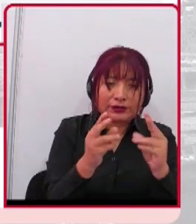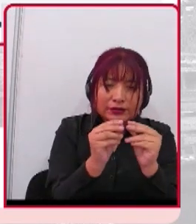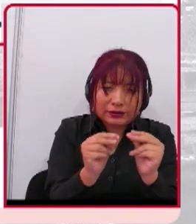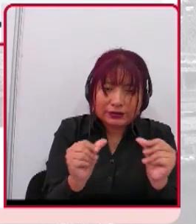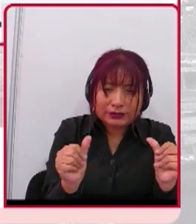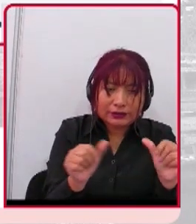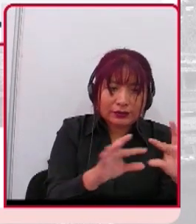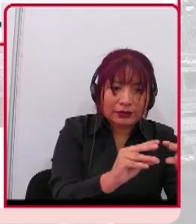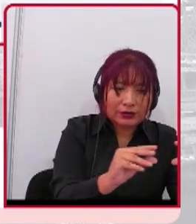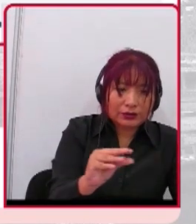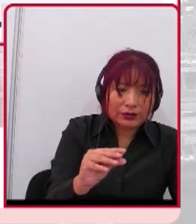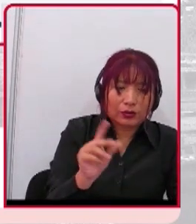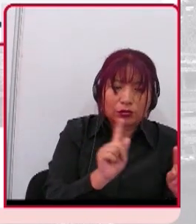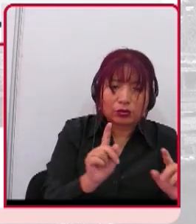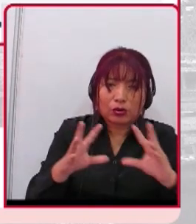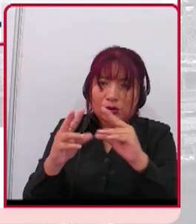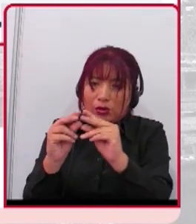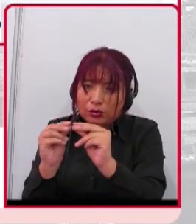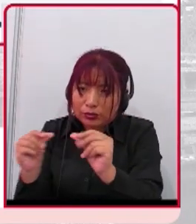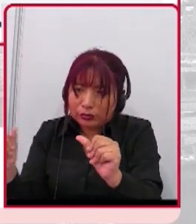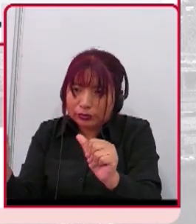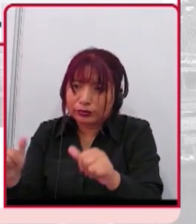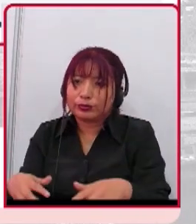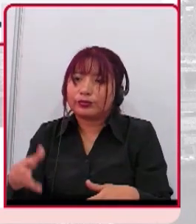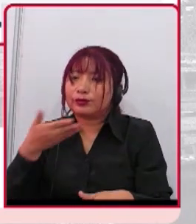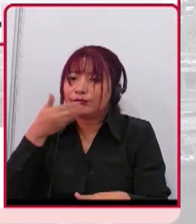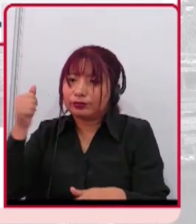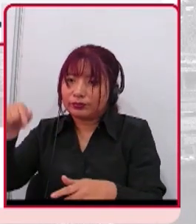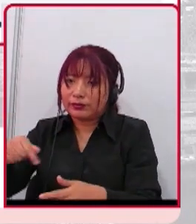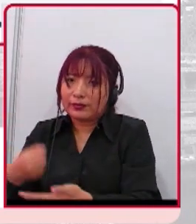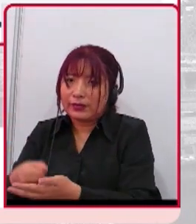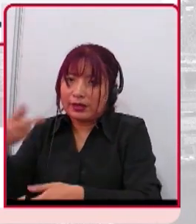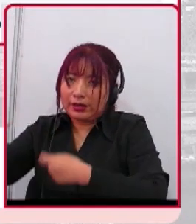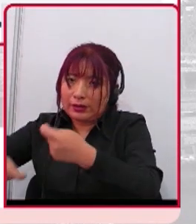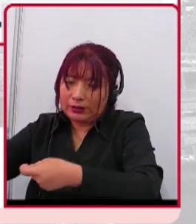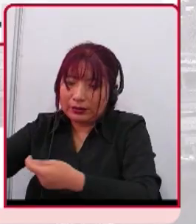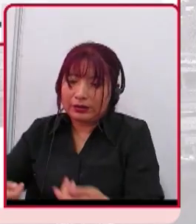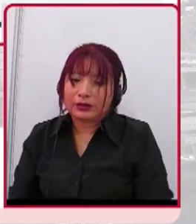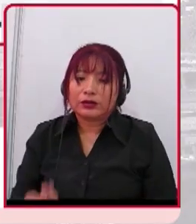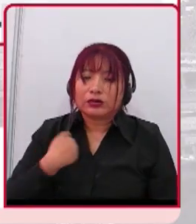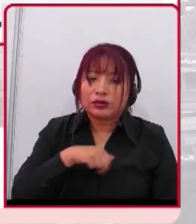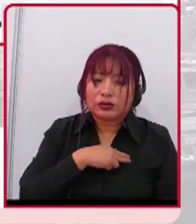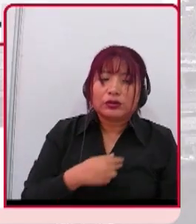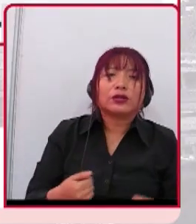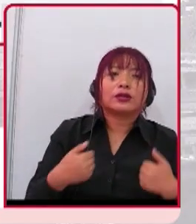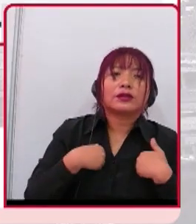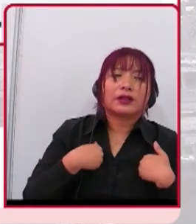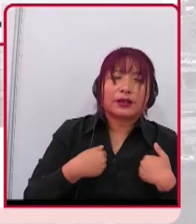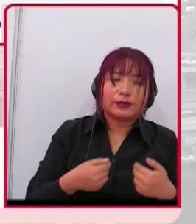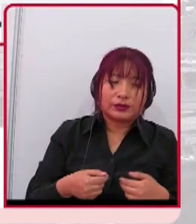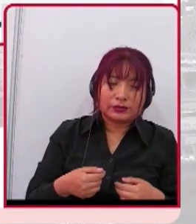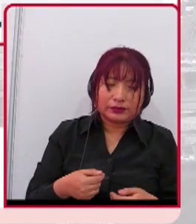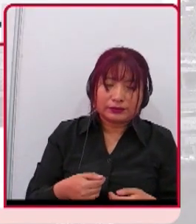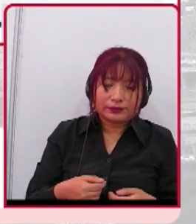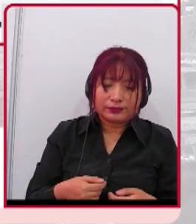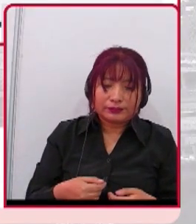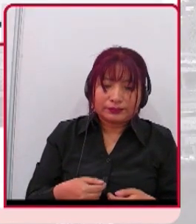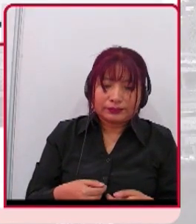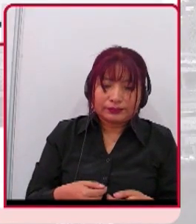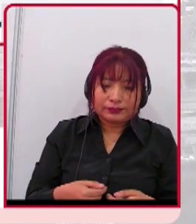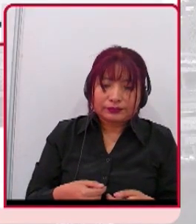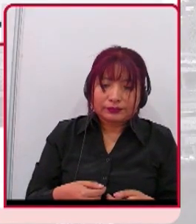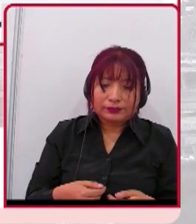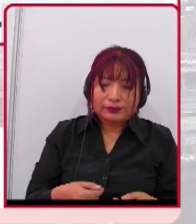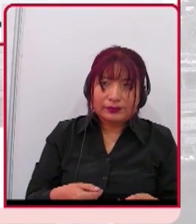una mejora en la etapa de voladura? Nosotros como Cerro Corona ya estamos en la etapa límite del Tajo, terminamos de minar